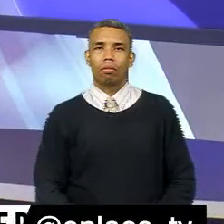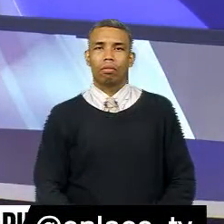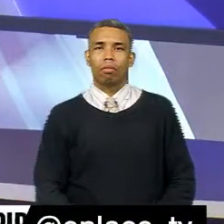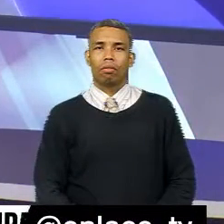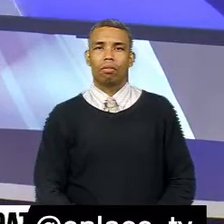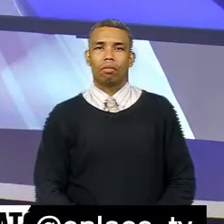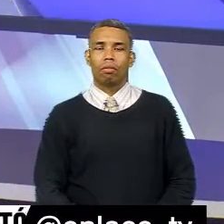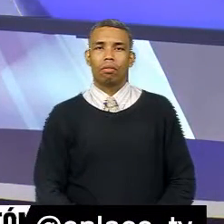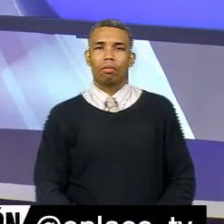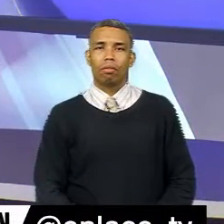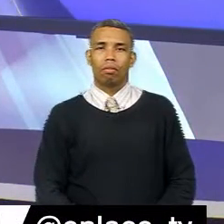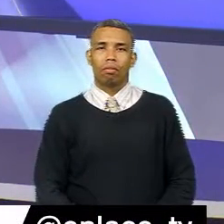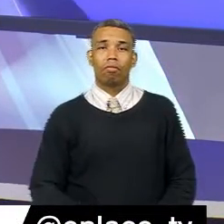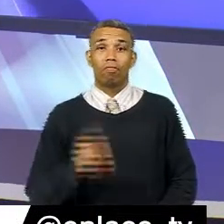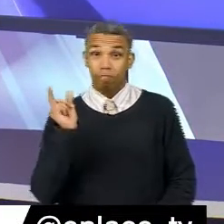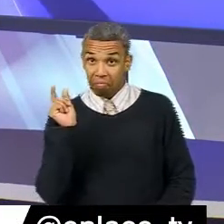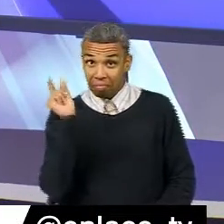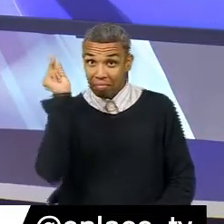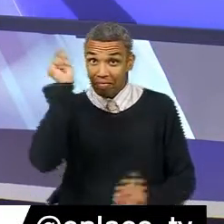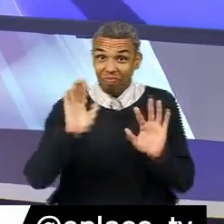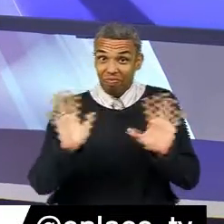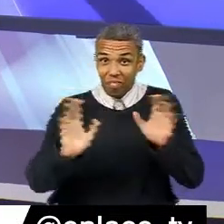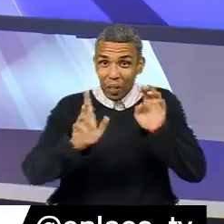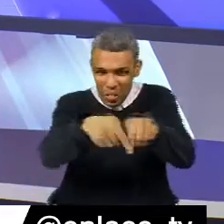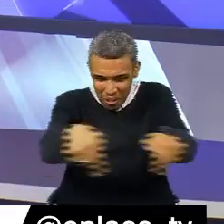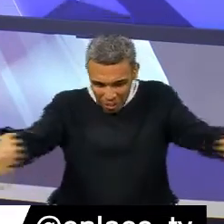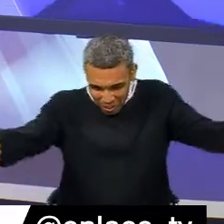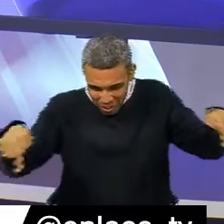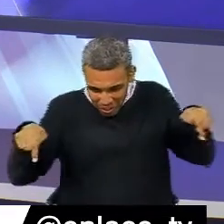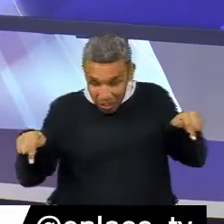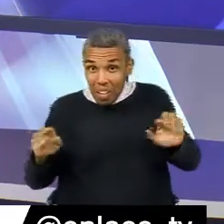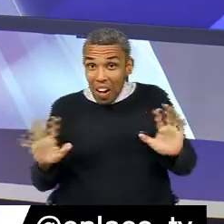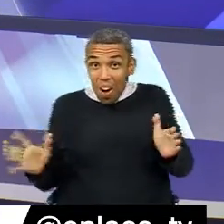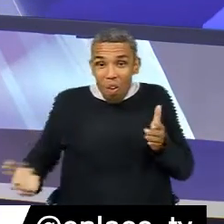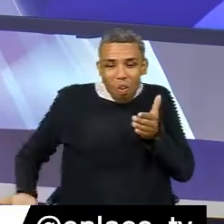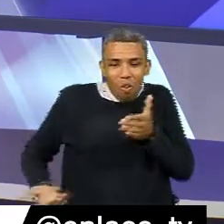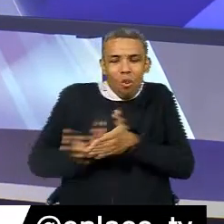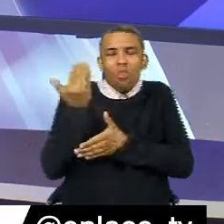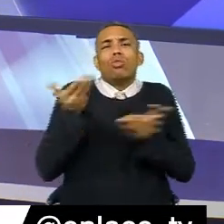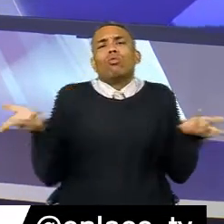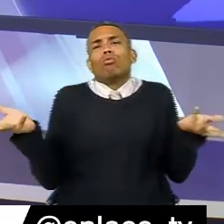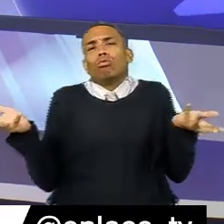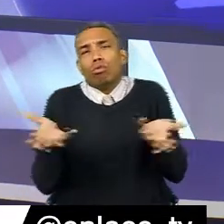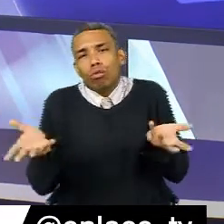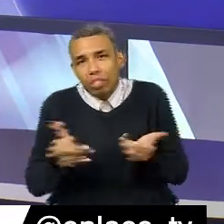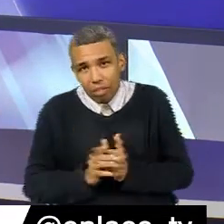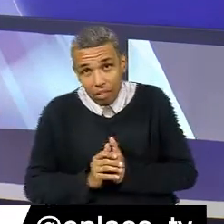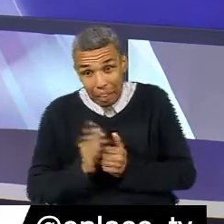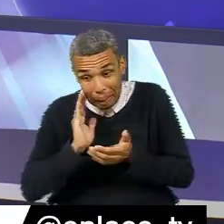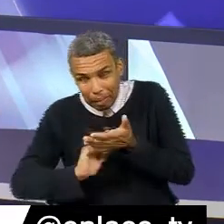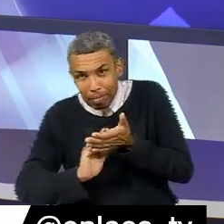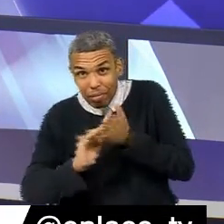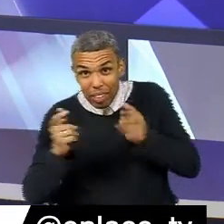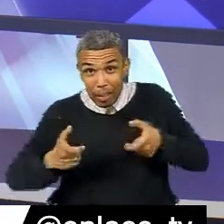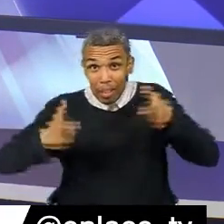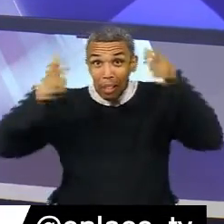Inderva está estrenando instalaciones. Desde hoy atienden a la ciudadanía en las oficinas adecuadas en el Estadio Daniel